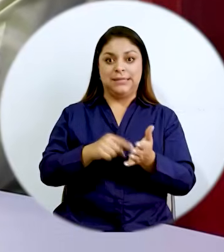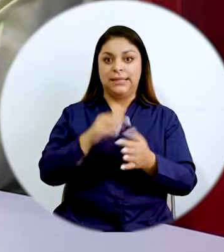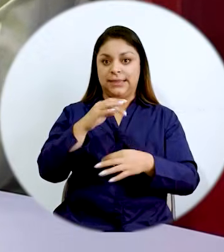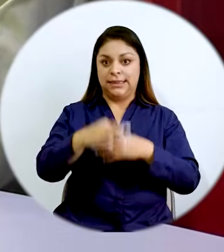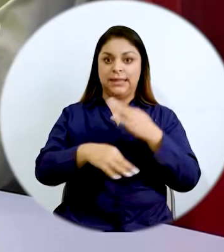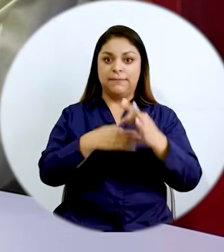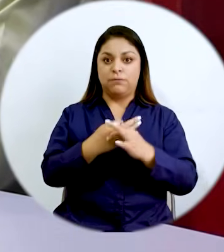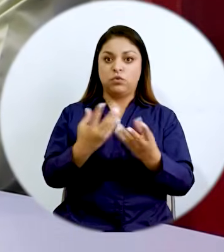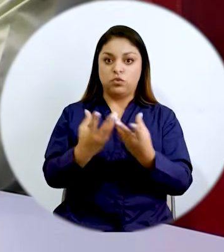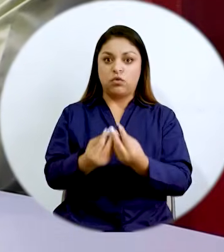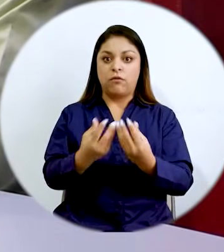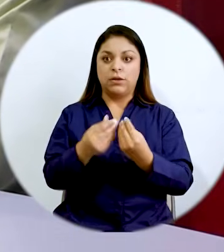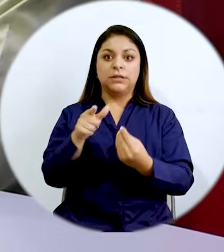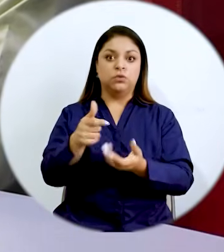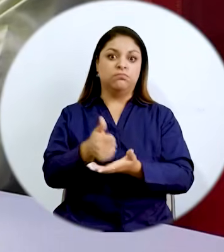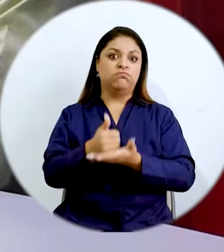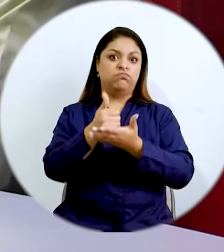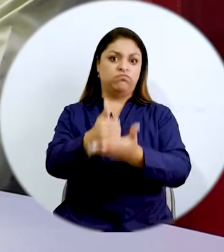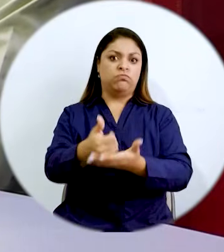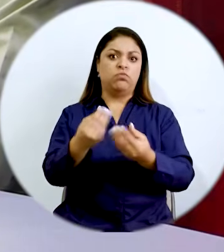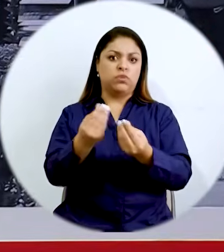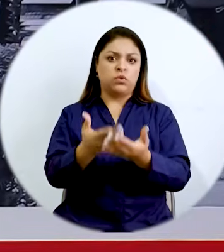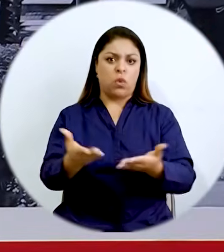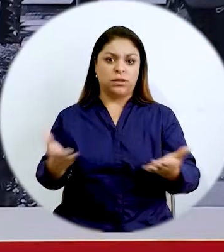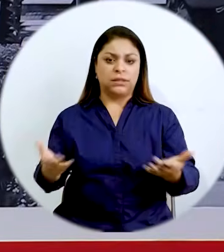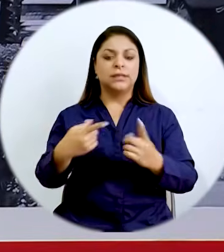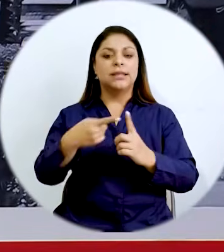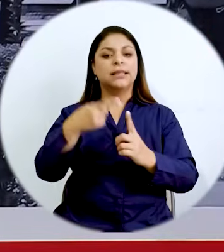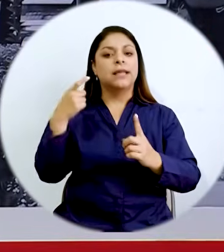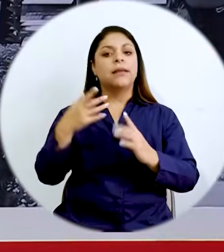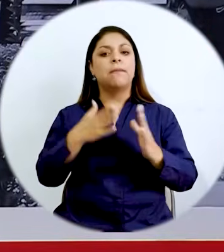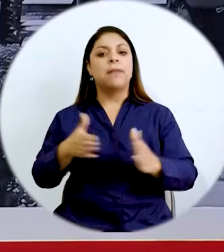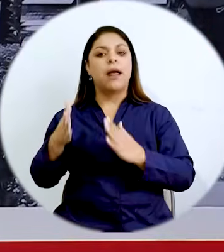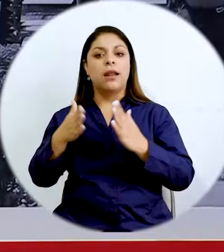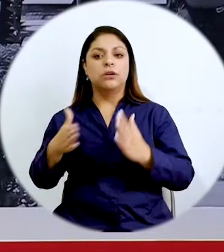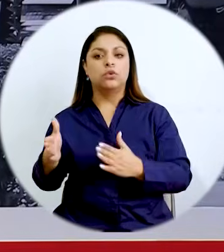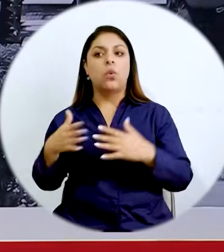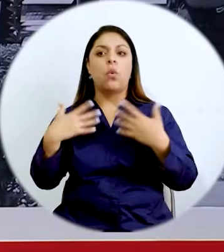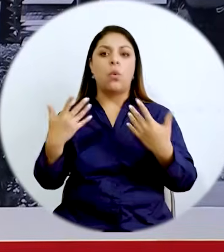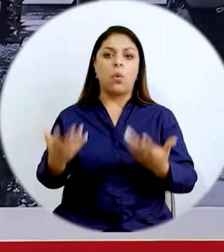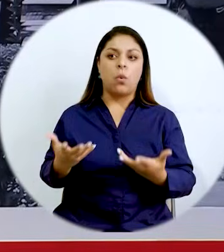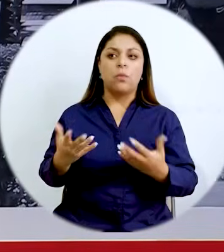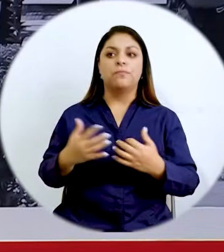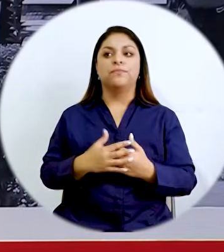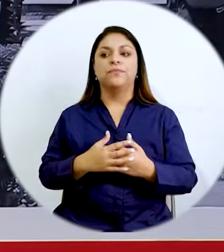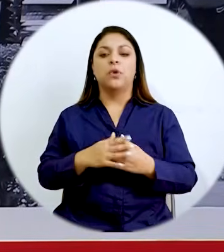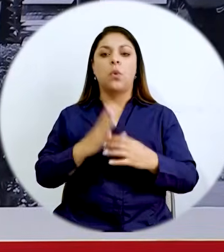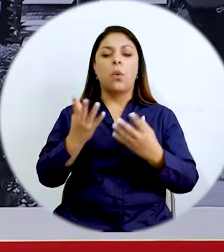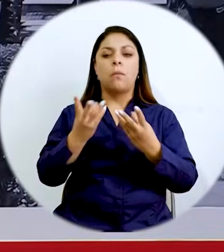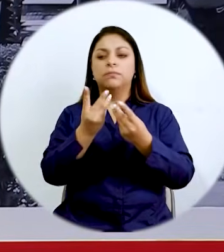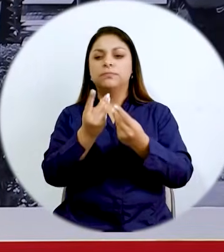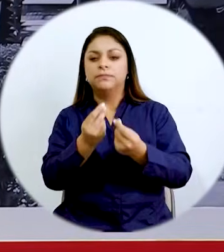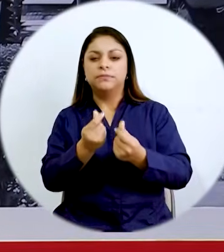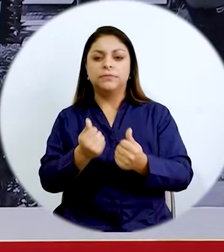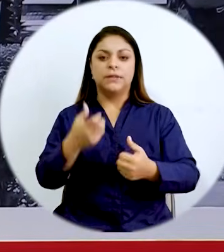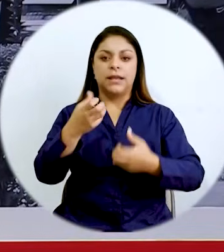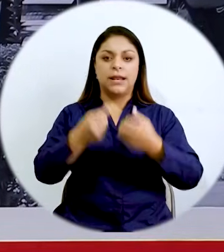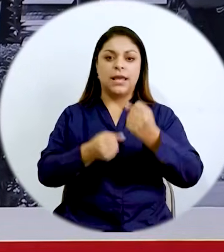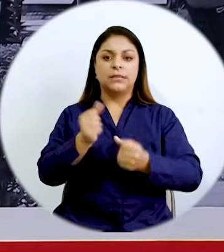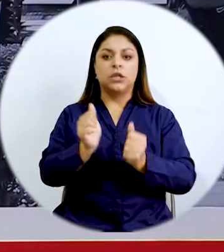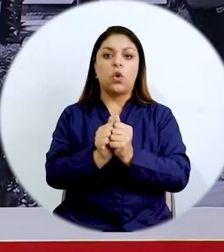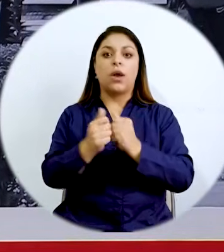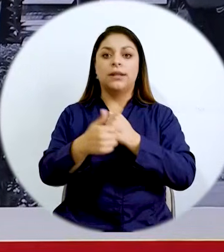este tipo de software permite hacer muchísimas cosas, ¿verdad? Desde planeación o estimación de la producción de leche en el